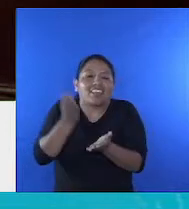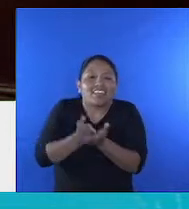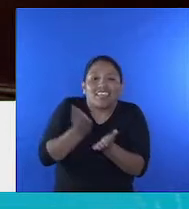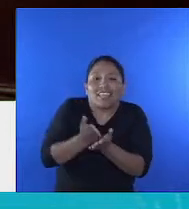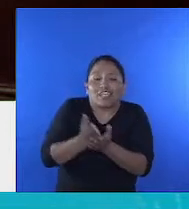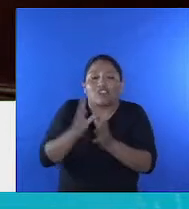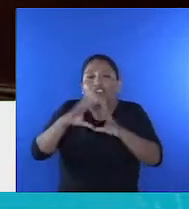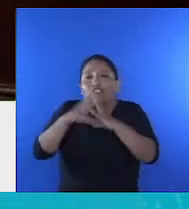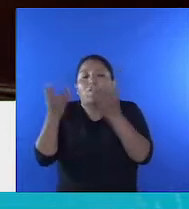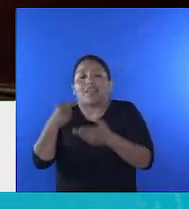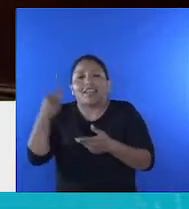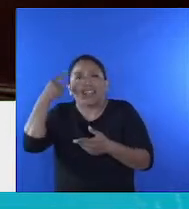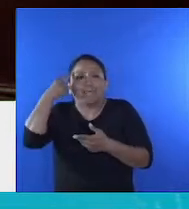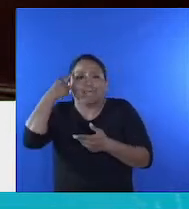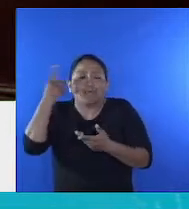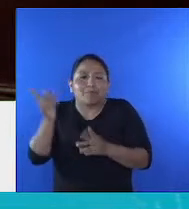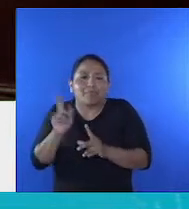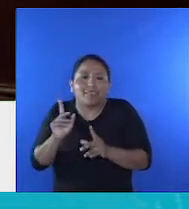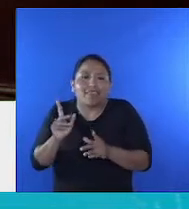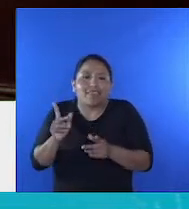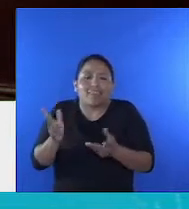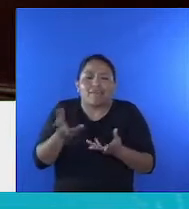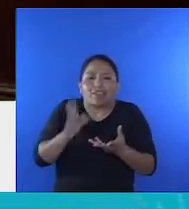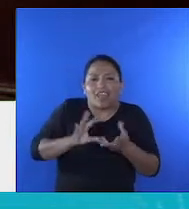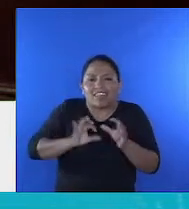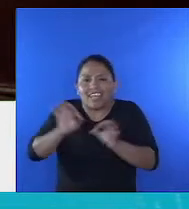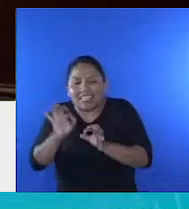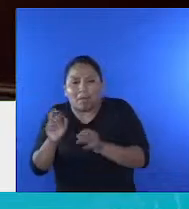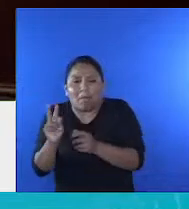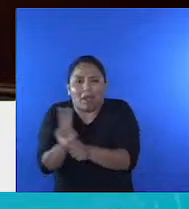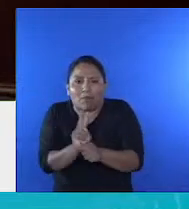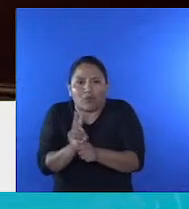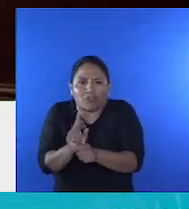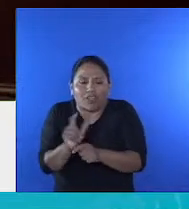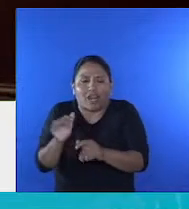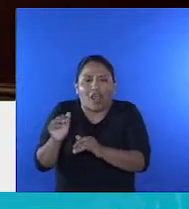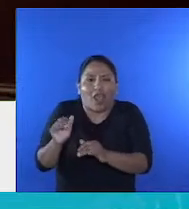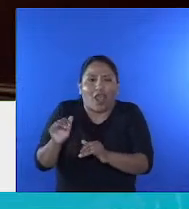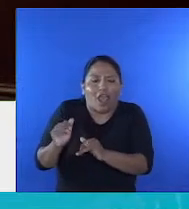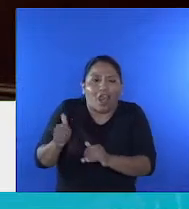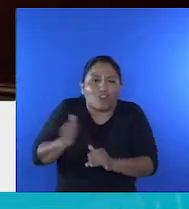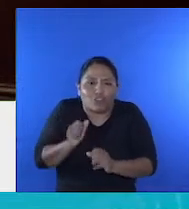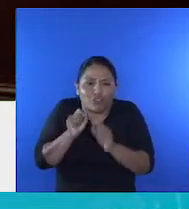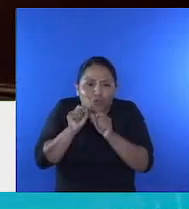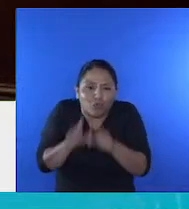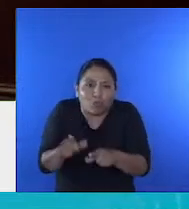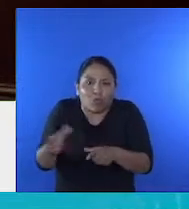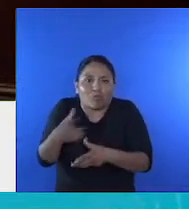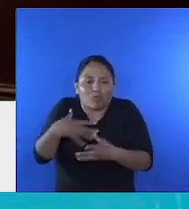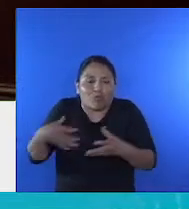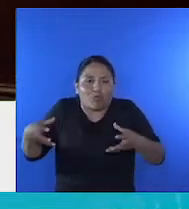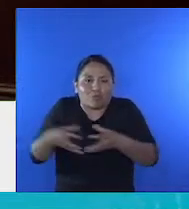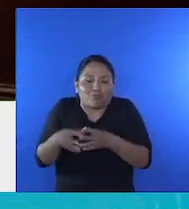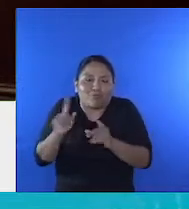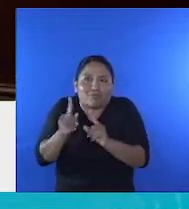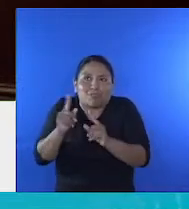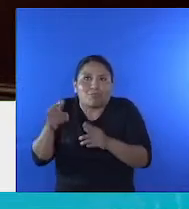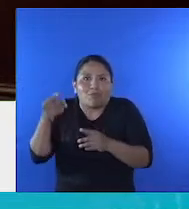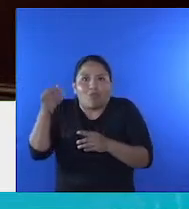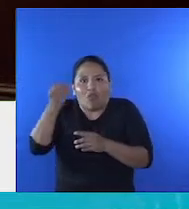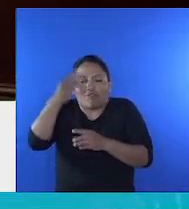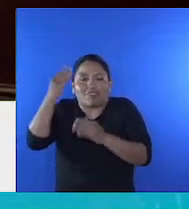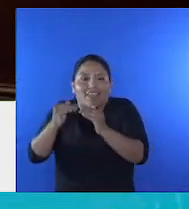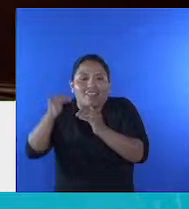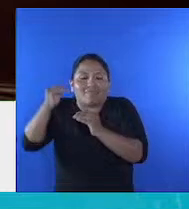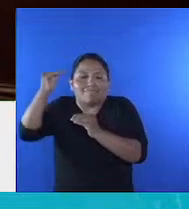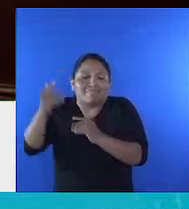humanitario pensó que tenía que generarse mecanismos para proteger a los soldados de sus propios cuadros, de sus propios superiores, que es lo que termina